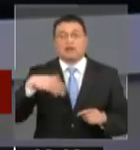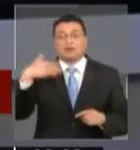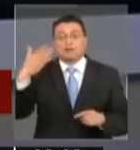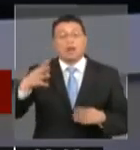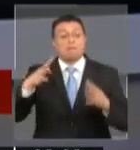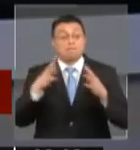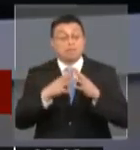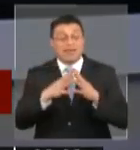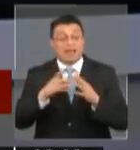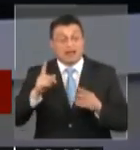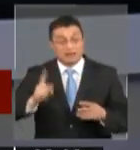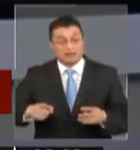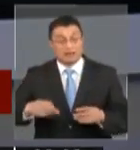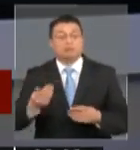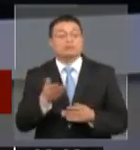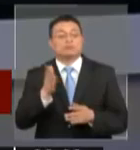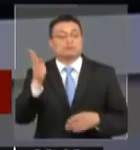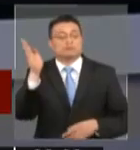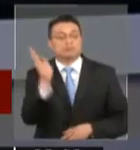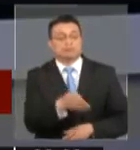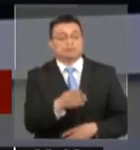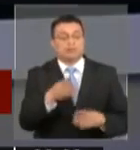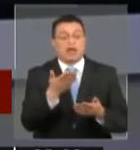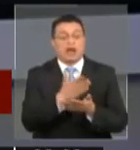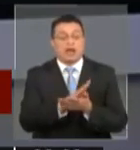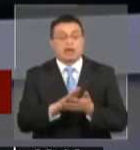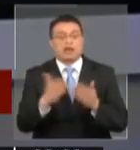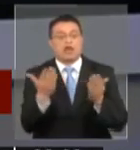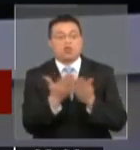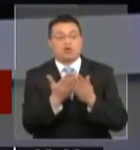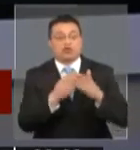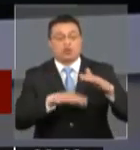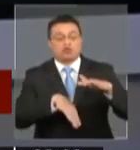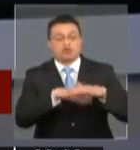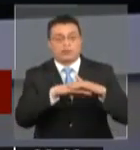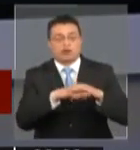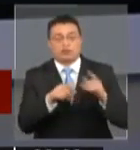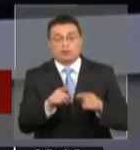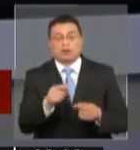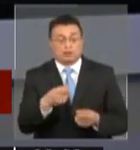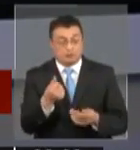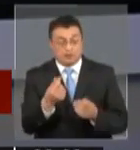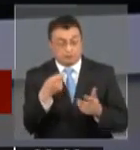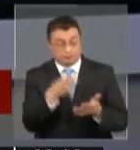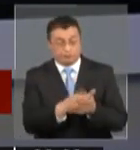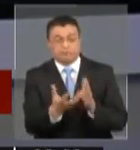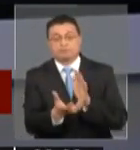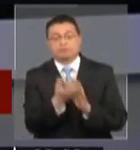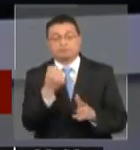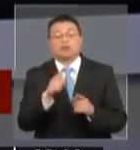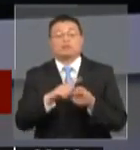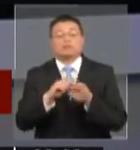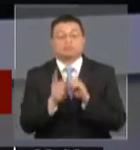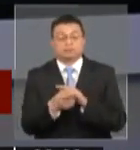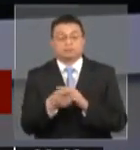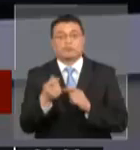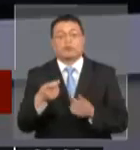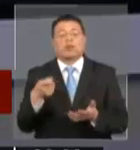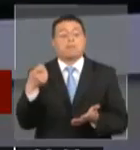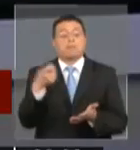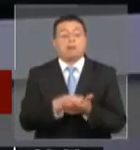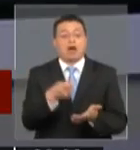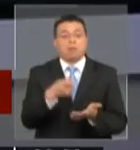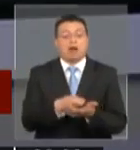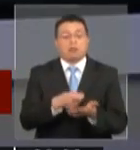militar eliminó la gratuidad en la educación pública Superior y le quitó financiamiento y por lo tanto se transformó en un precio en un